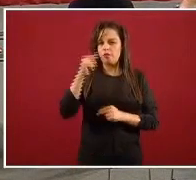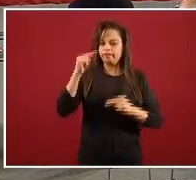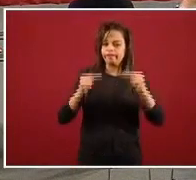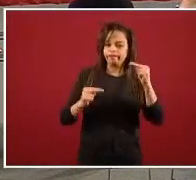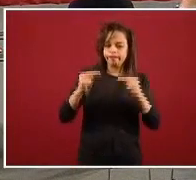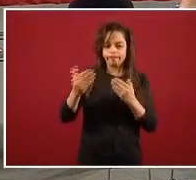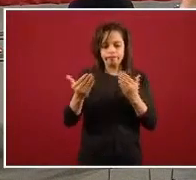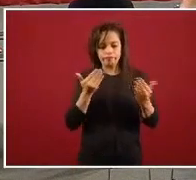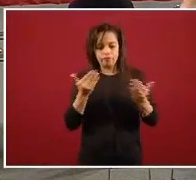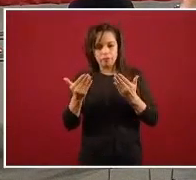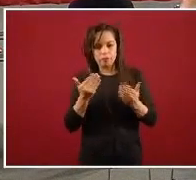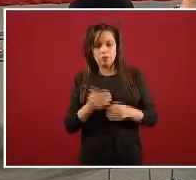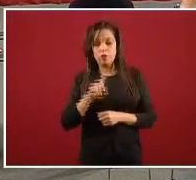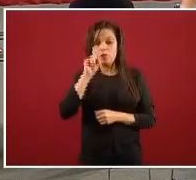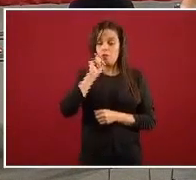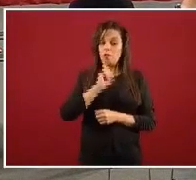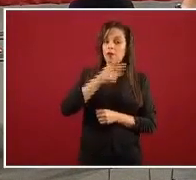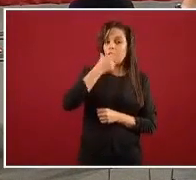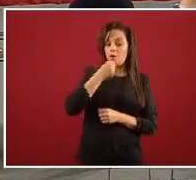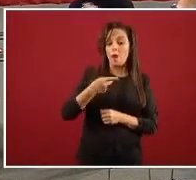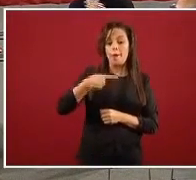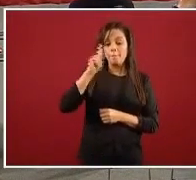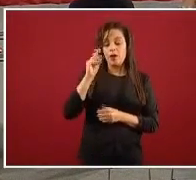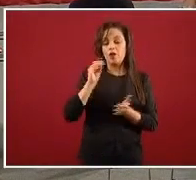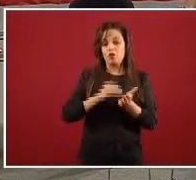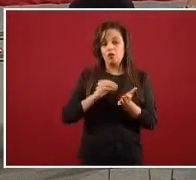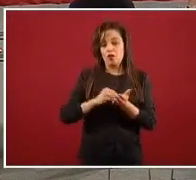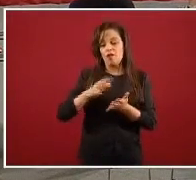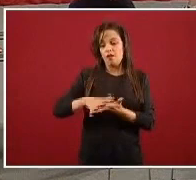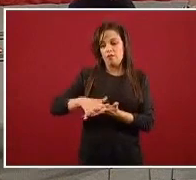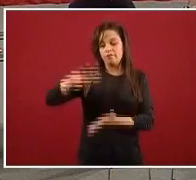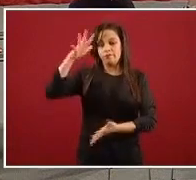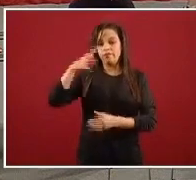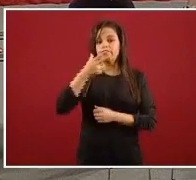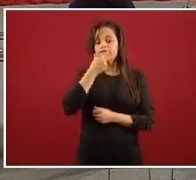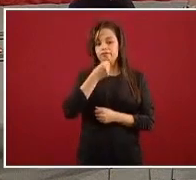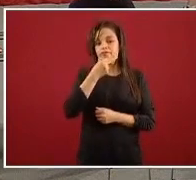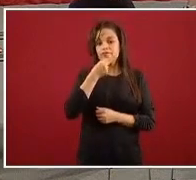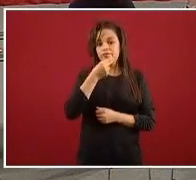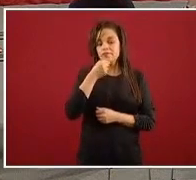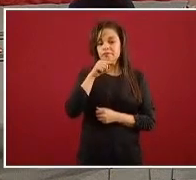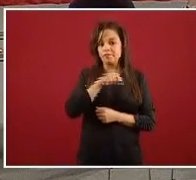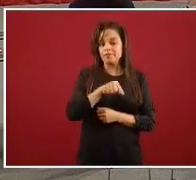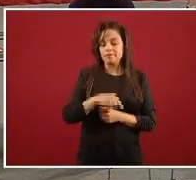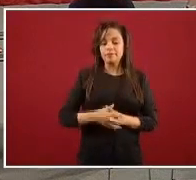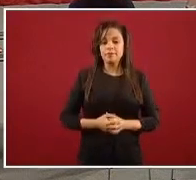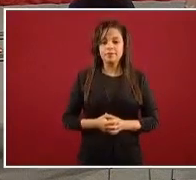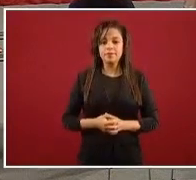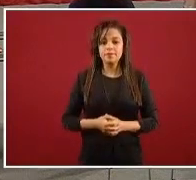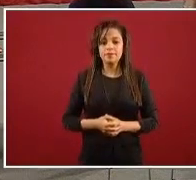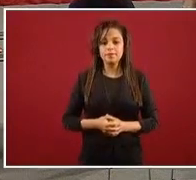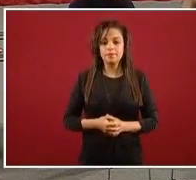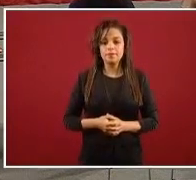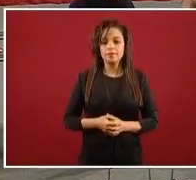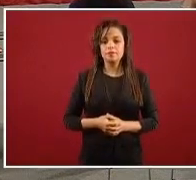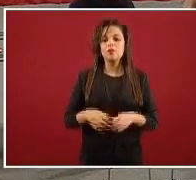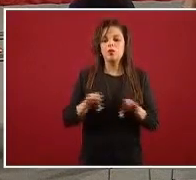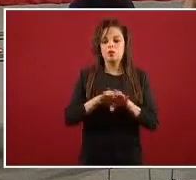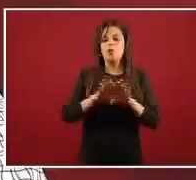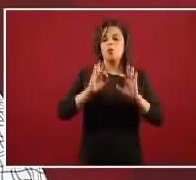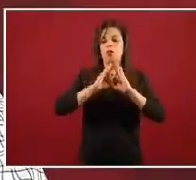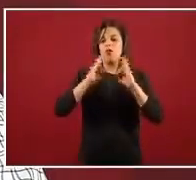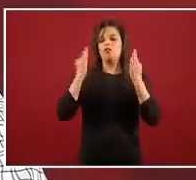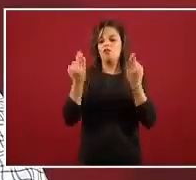los hombres todavía siguen siendo un poco más la proporción en los que se ha presentado. La manera como se ha